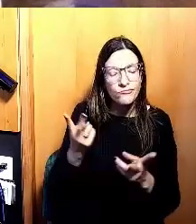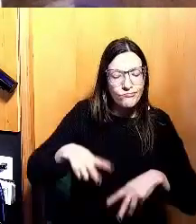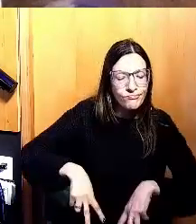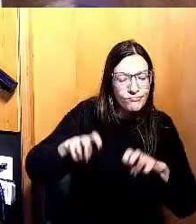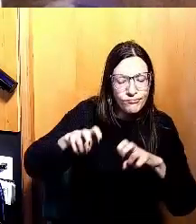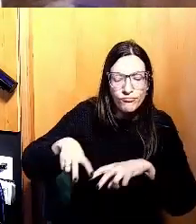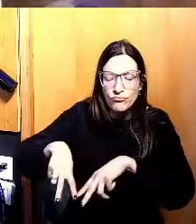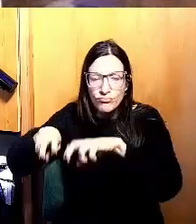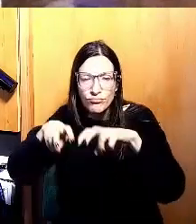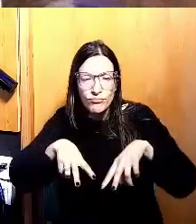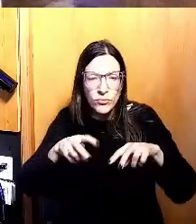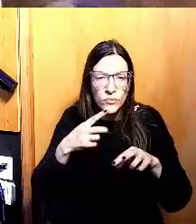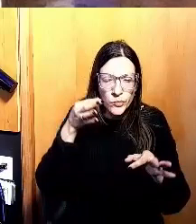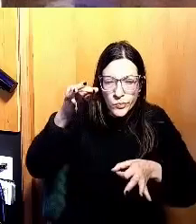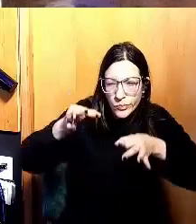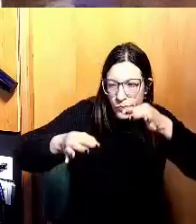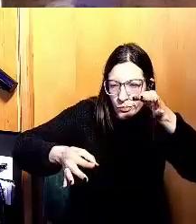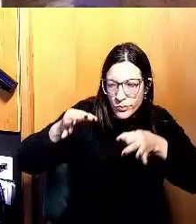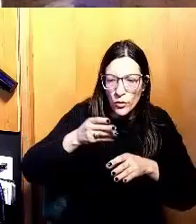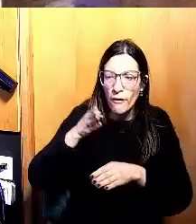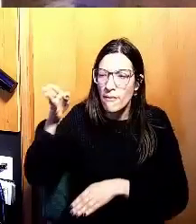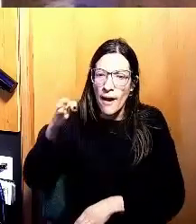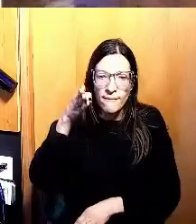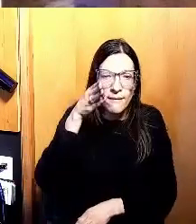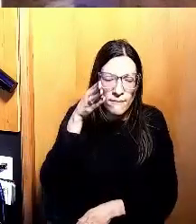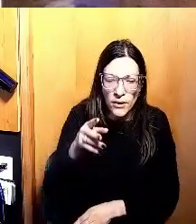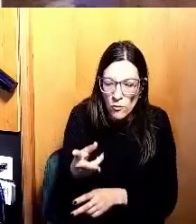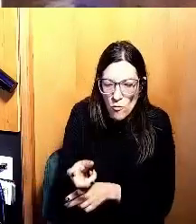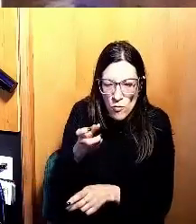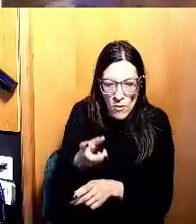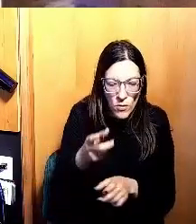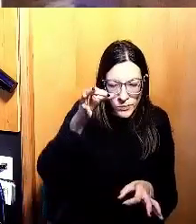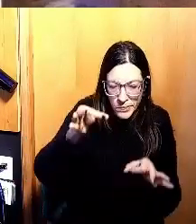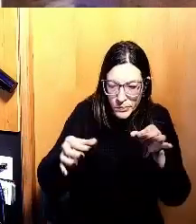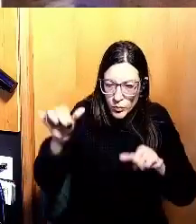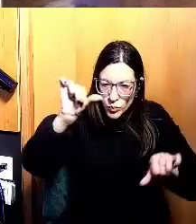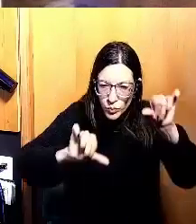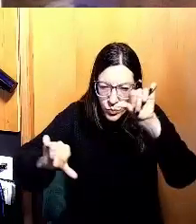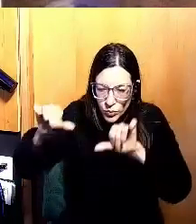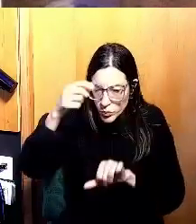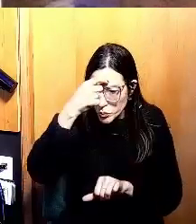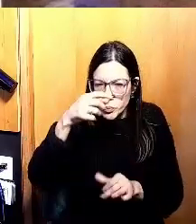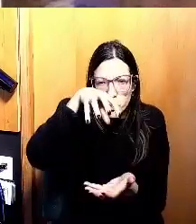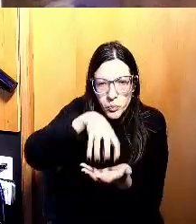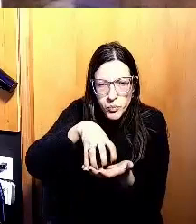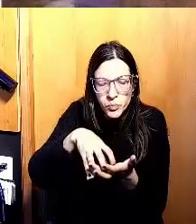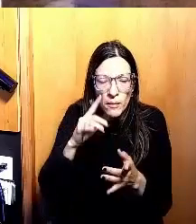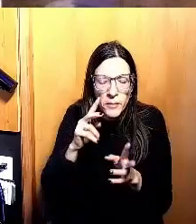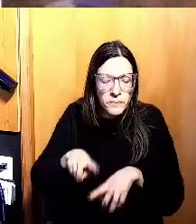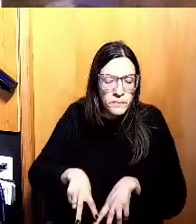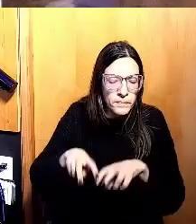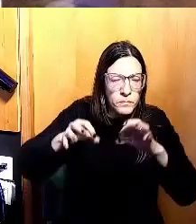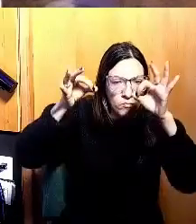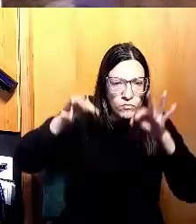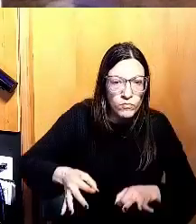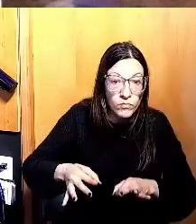fue hacer una cantidad de salidas para tomar datos, ¿no? Esos datos van al laboratorio, después se